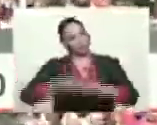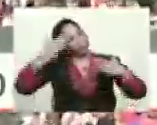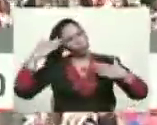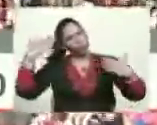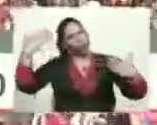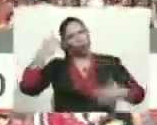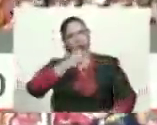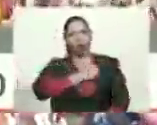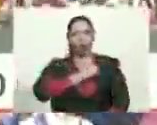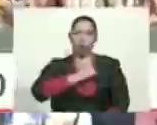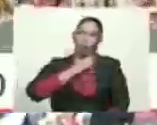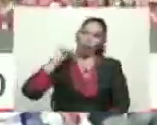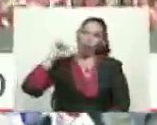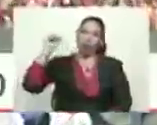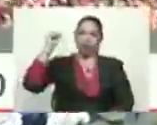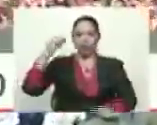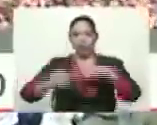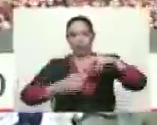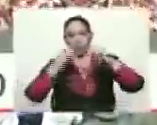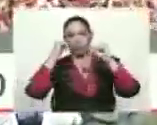¡Saludo solidario! ¡Y